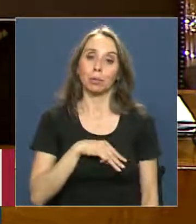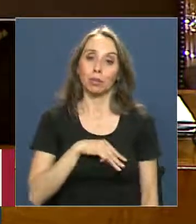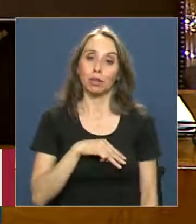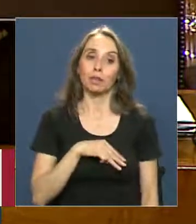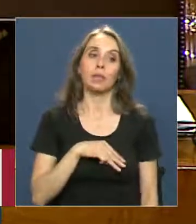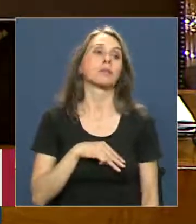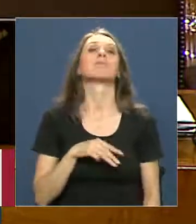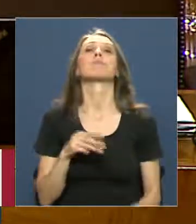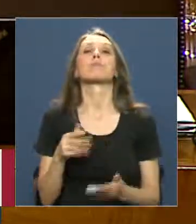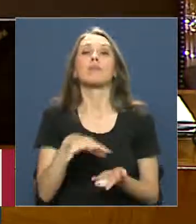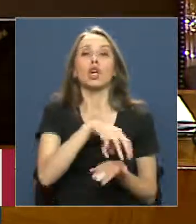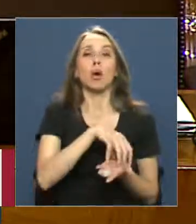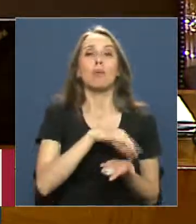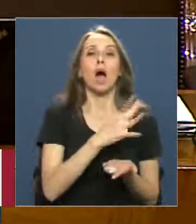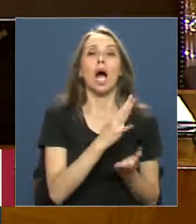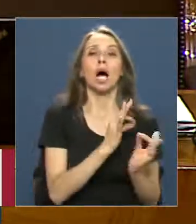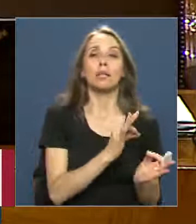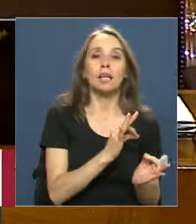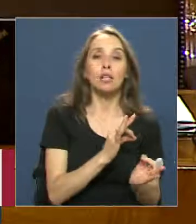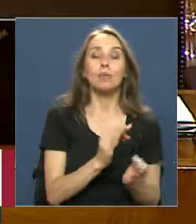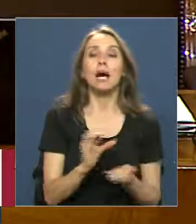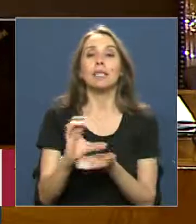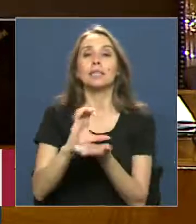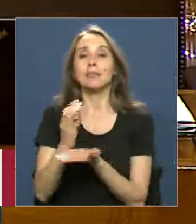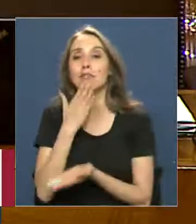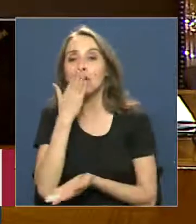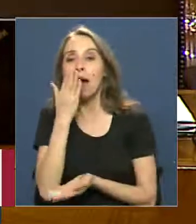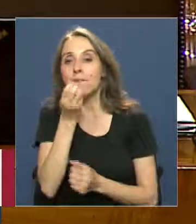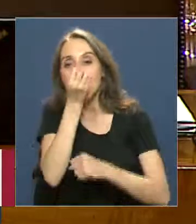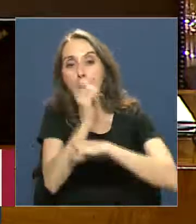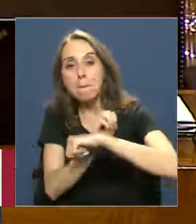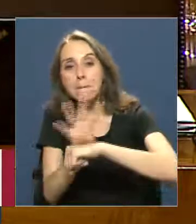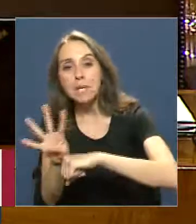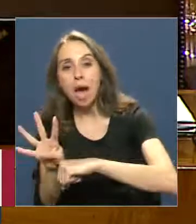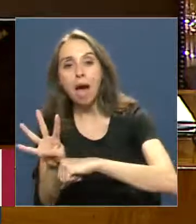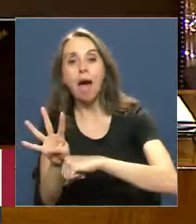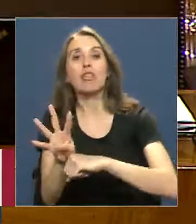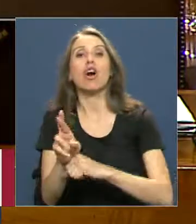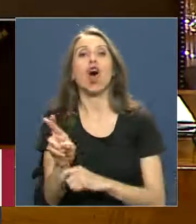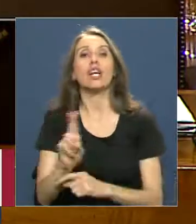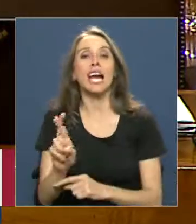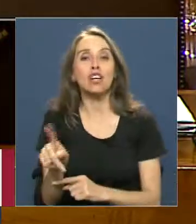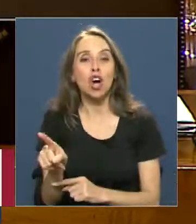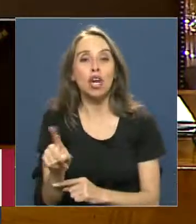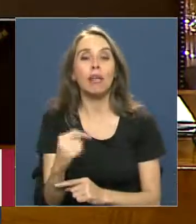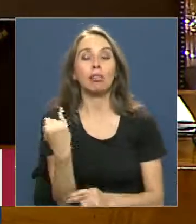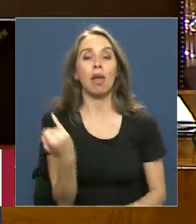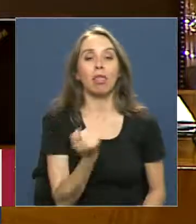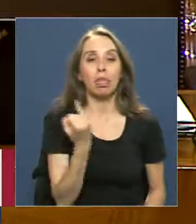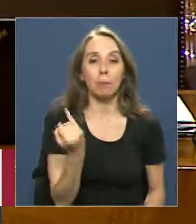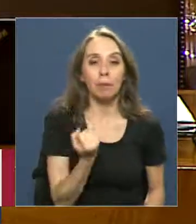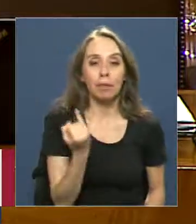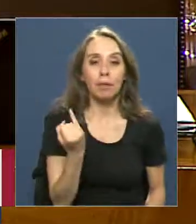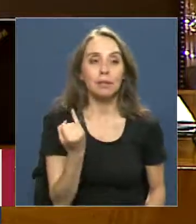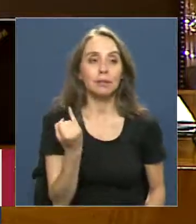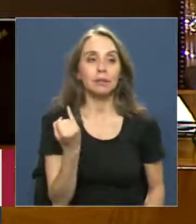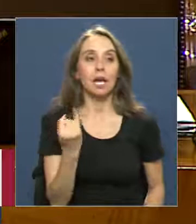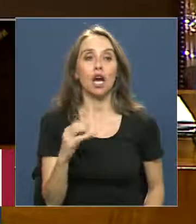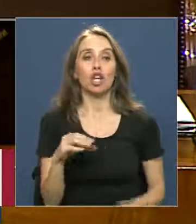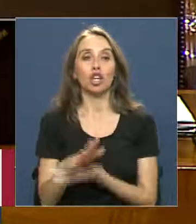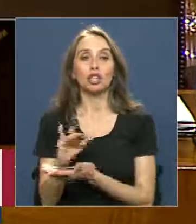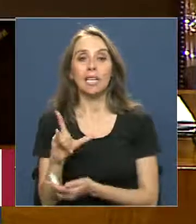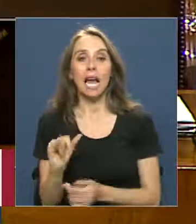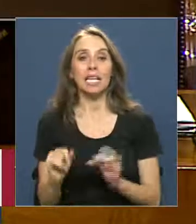las comunas de Quinta Normal, Cerro Navia, Lo Prado, Recoleta, Independencia,